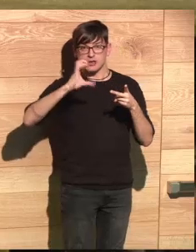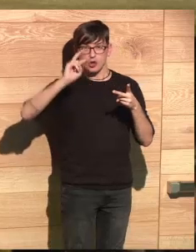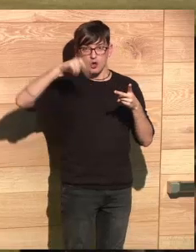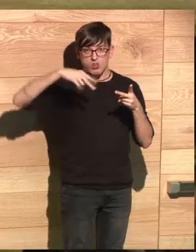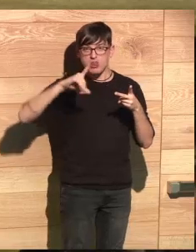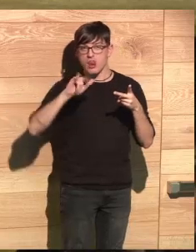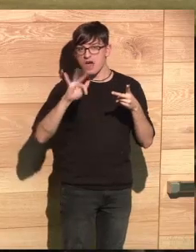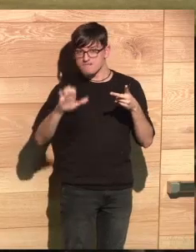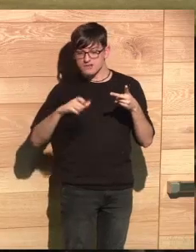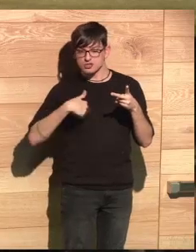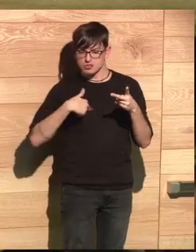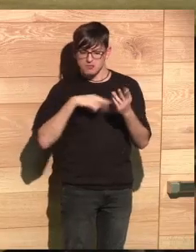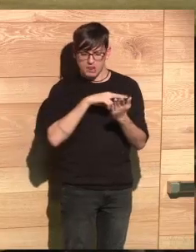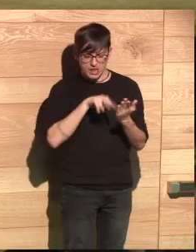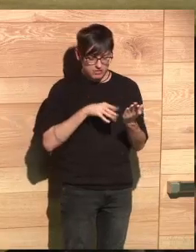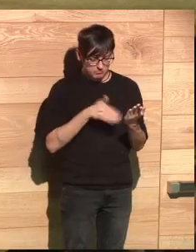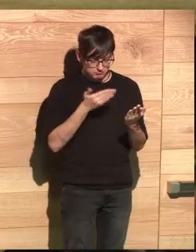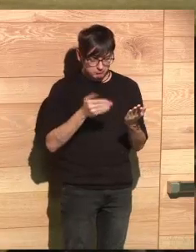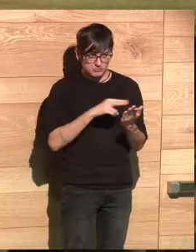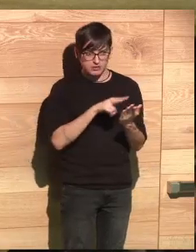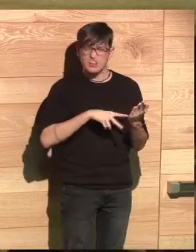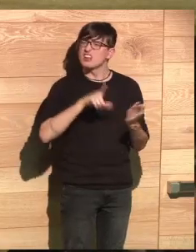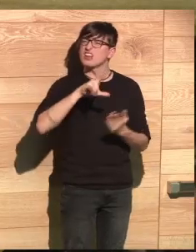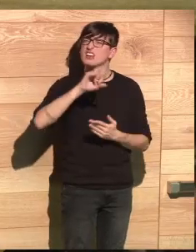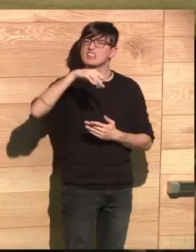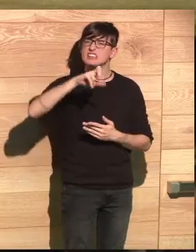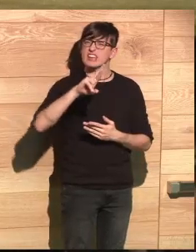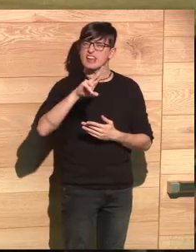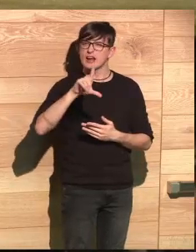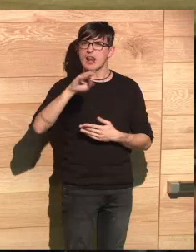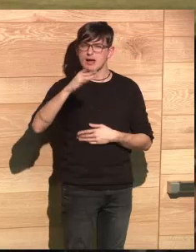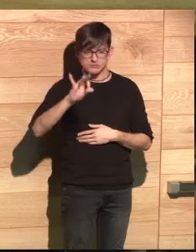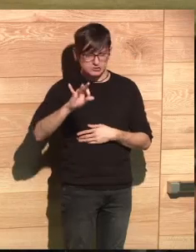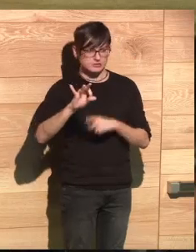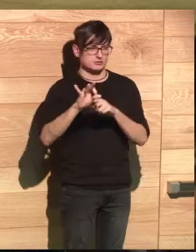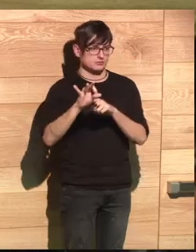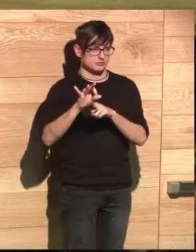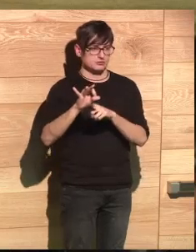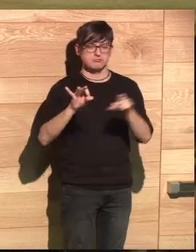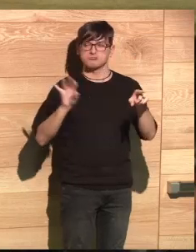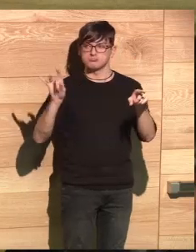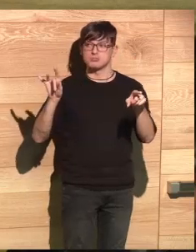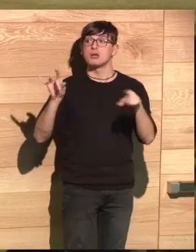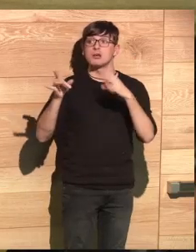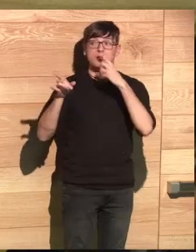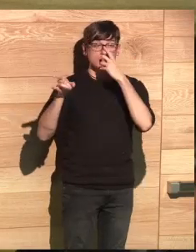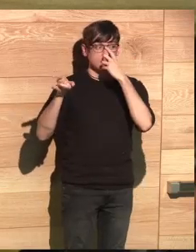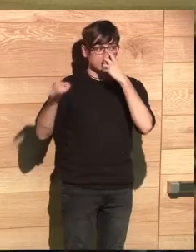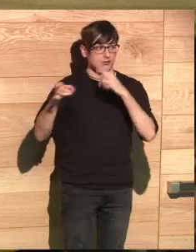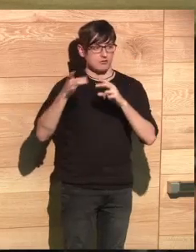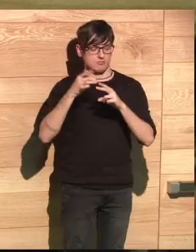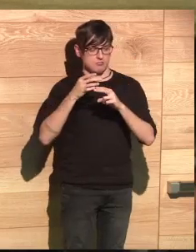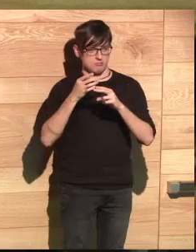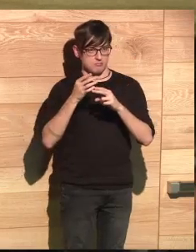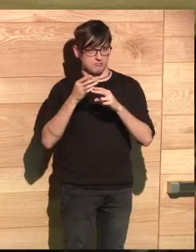leído que yo creo que Linden Labs, ¿no? El nombre. Linden Labs incluso construyó